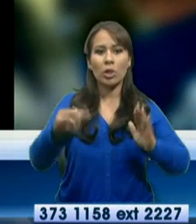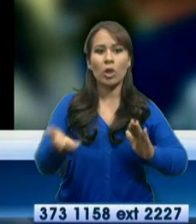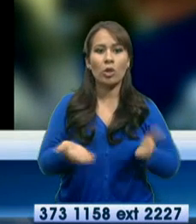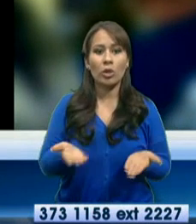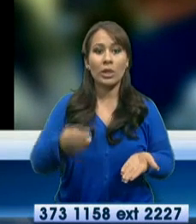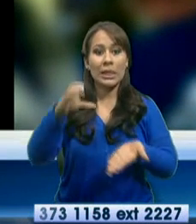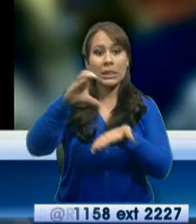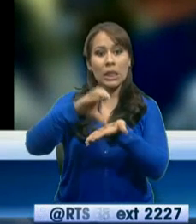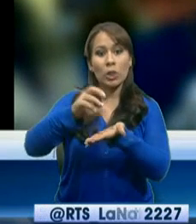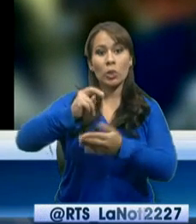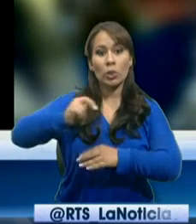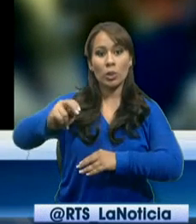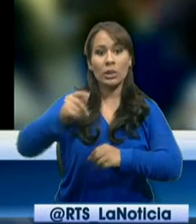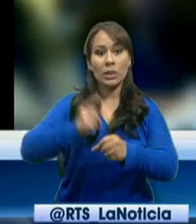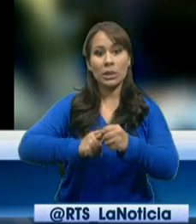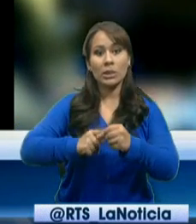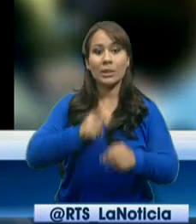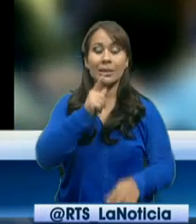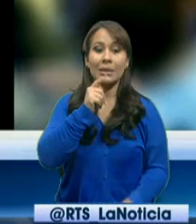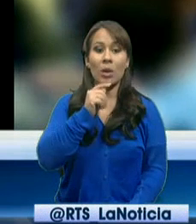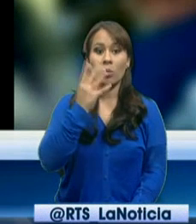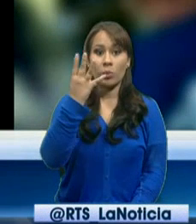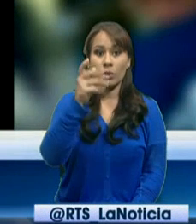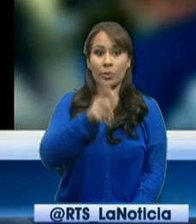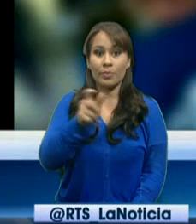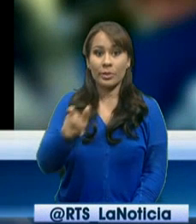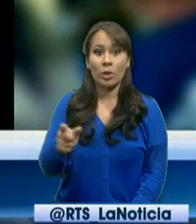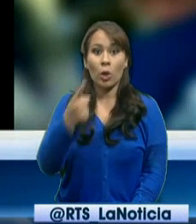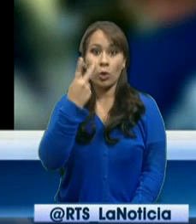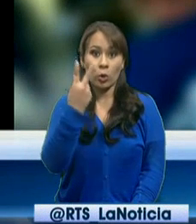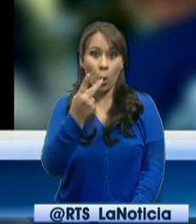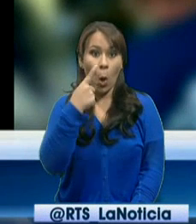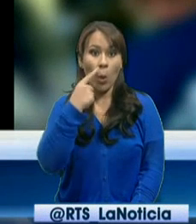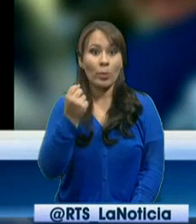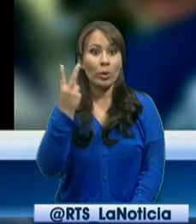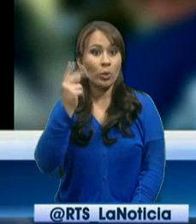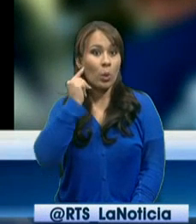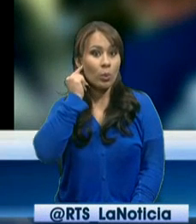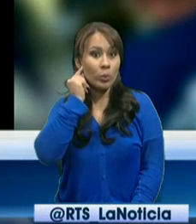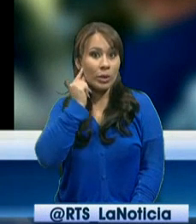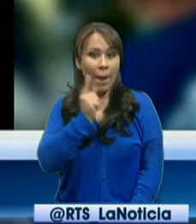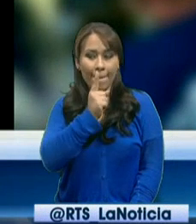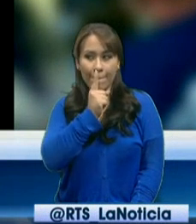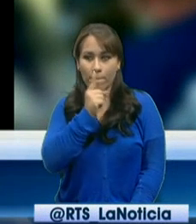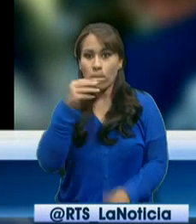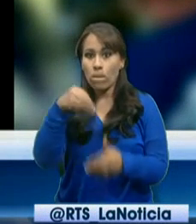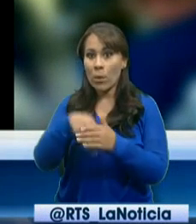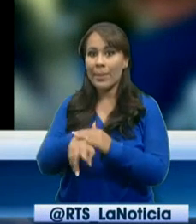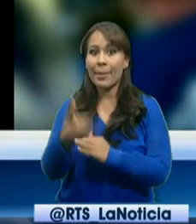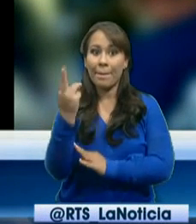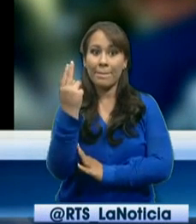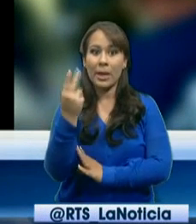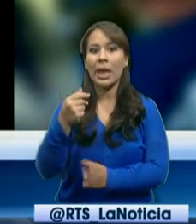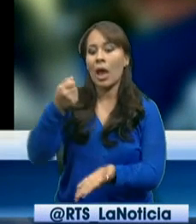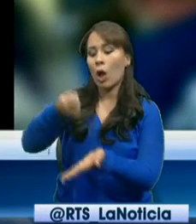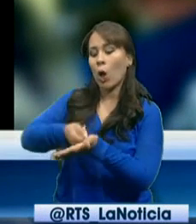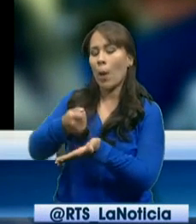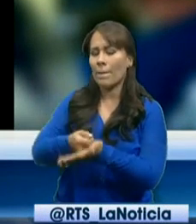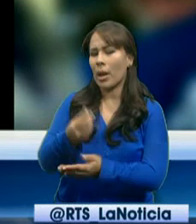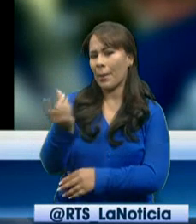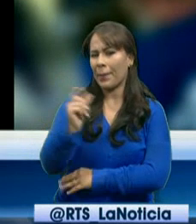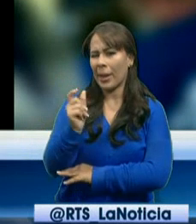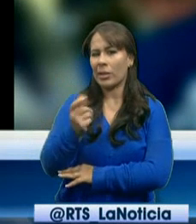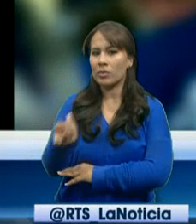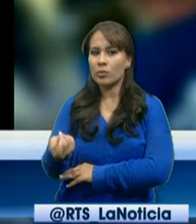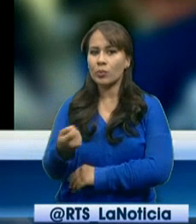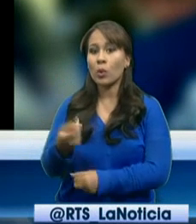norte de Quito fue visitado por 4 personas, 2 hombres y 2 mujeres. Se puede observar que ingresa una pareja y realiza una compra pequeña mientras